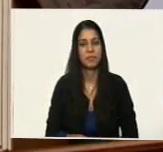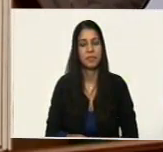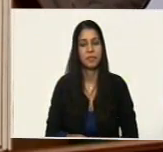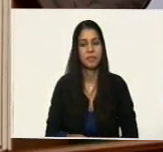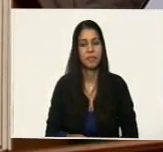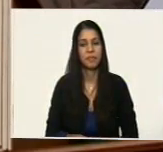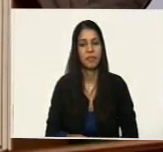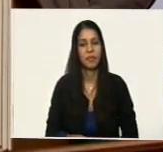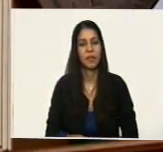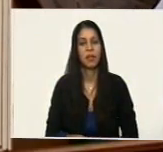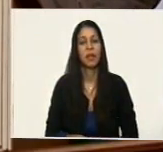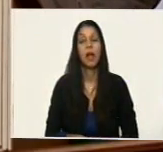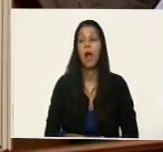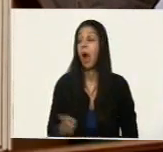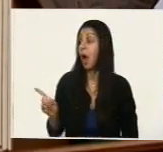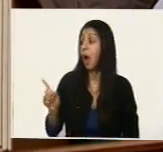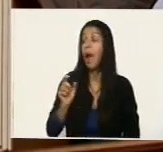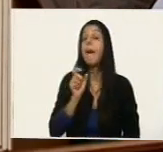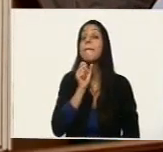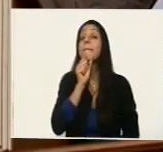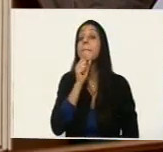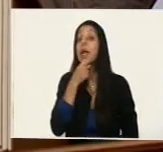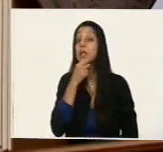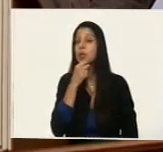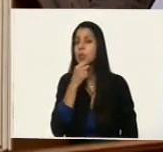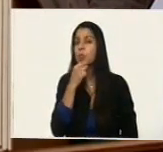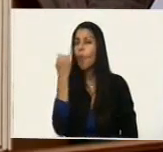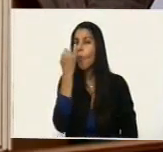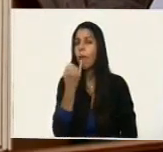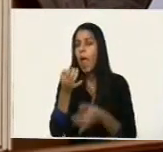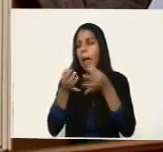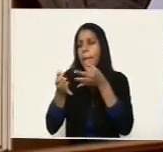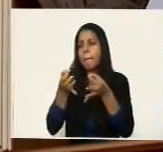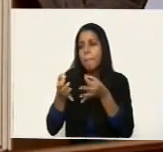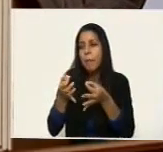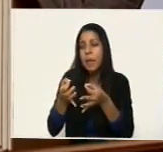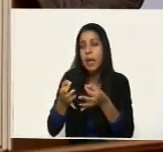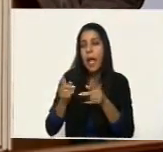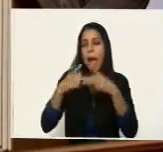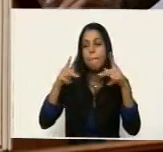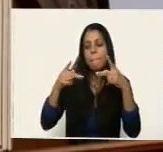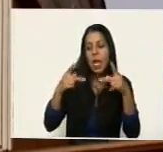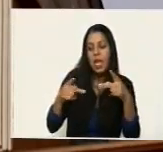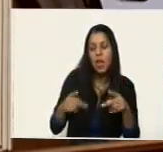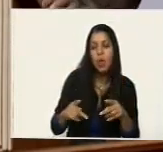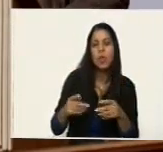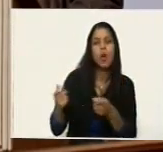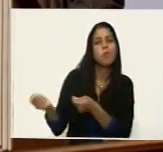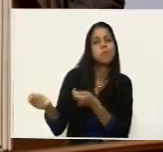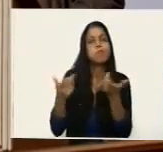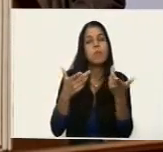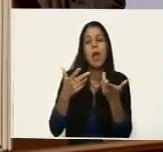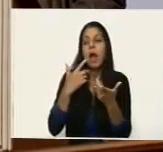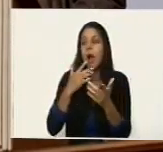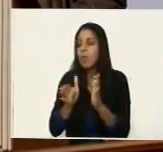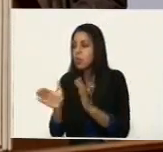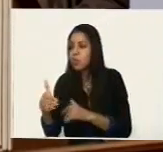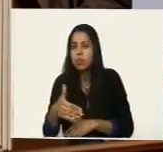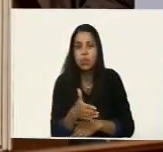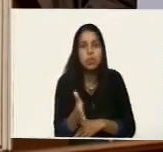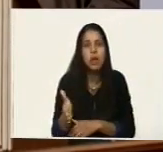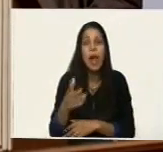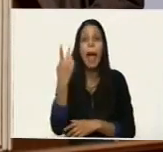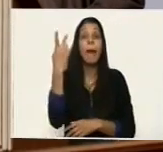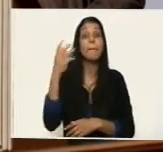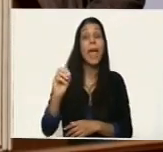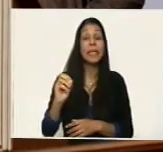nos revela él que el Correo del Orinoco llegaban 16 números allá a San Cristóbal.